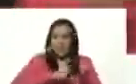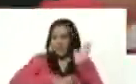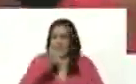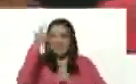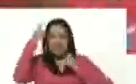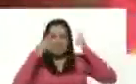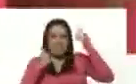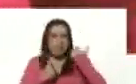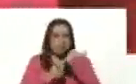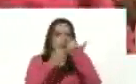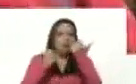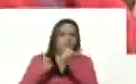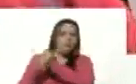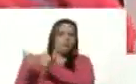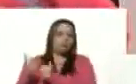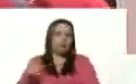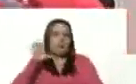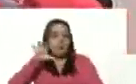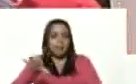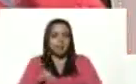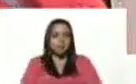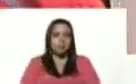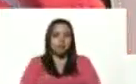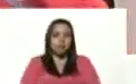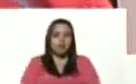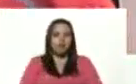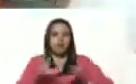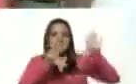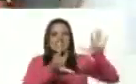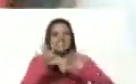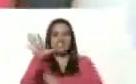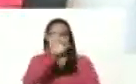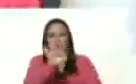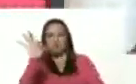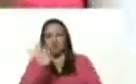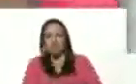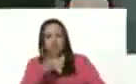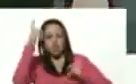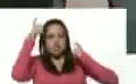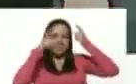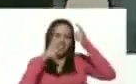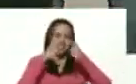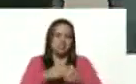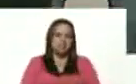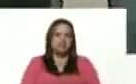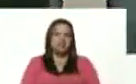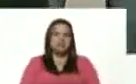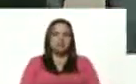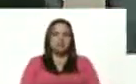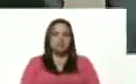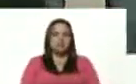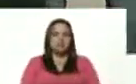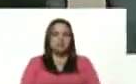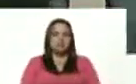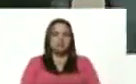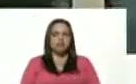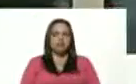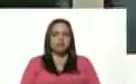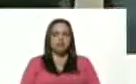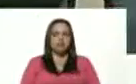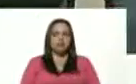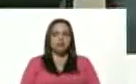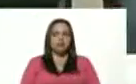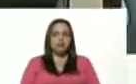chavista del país. 85% chavista. Y por supuesto, bueno,